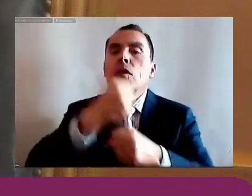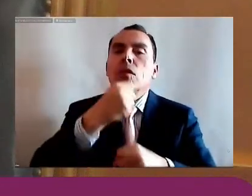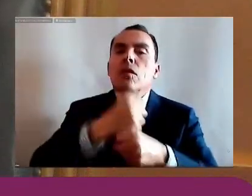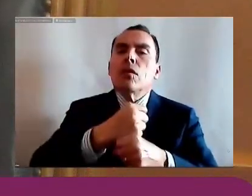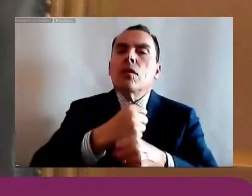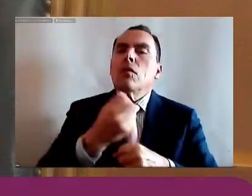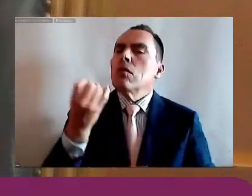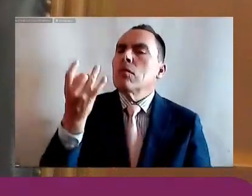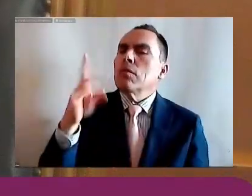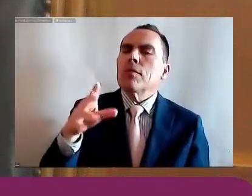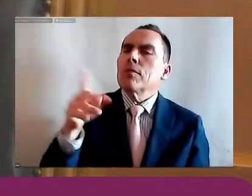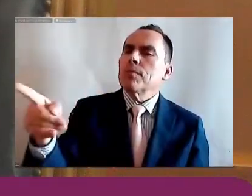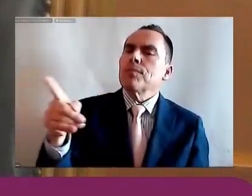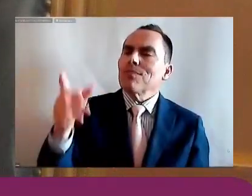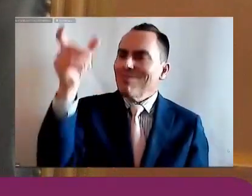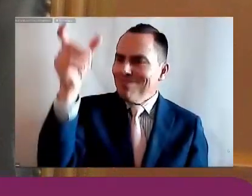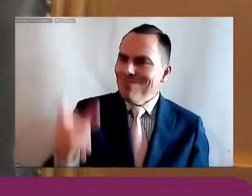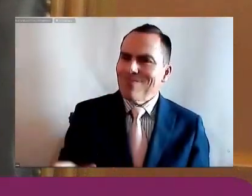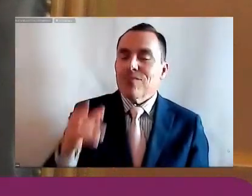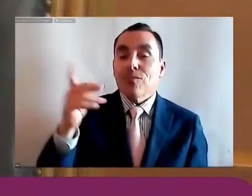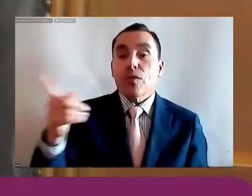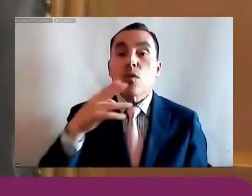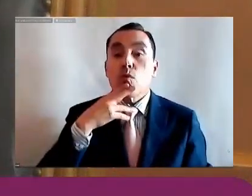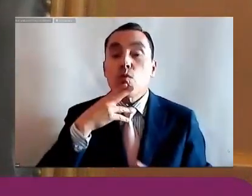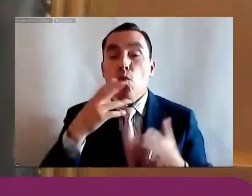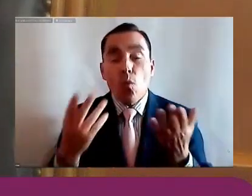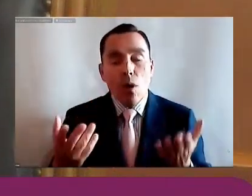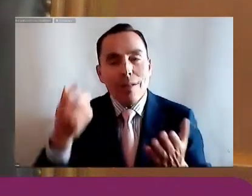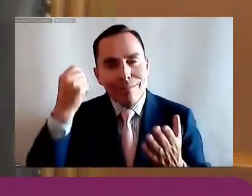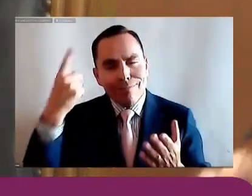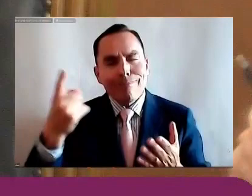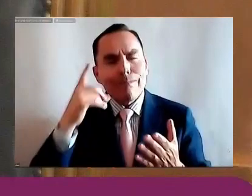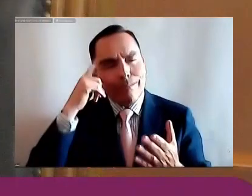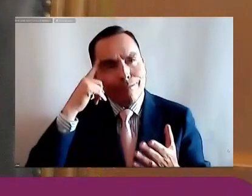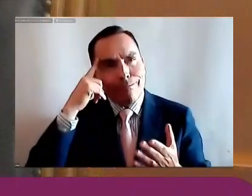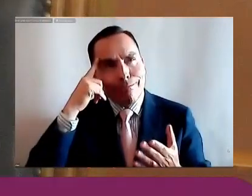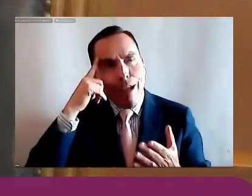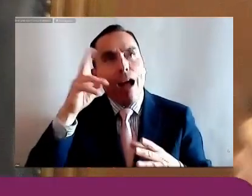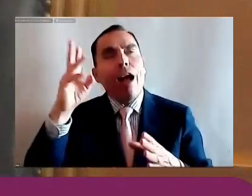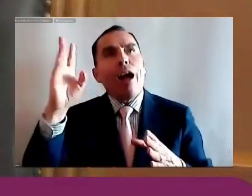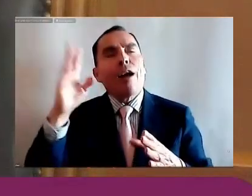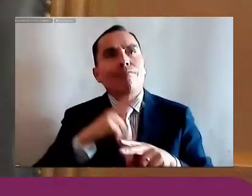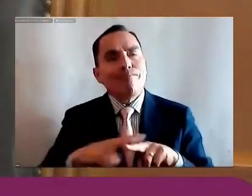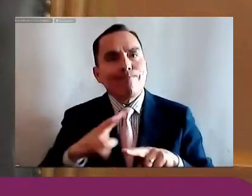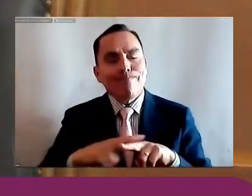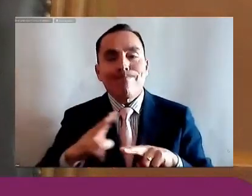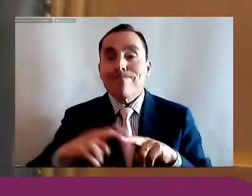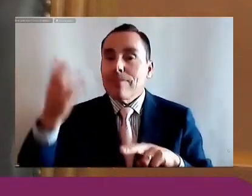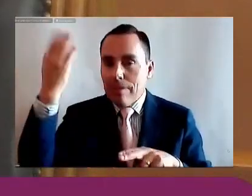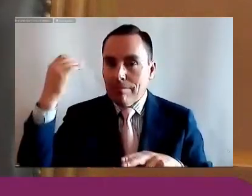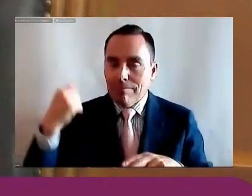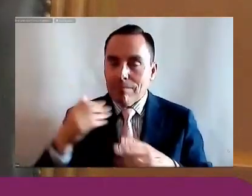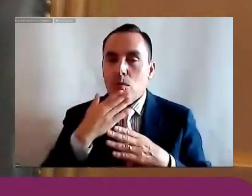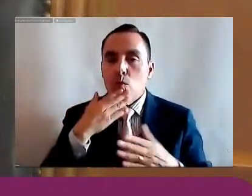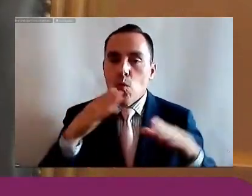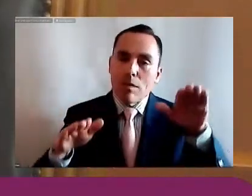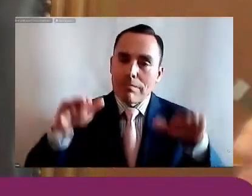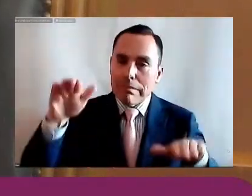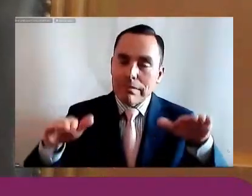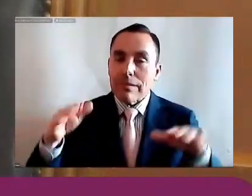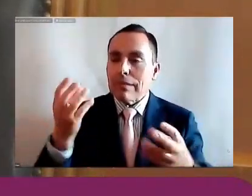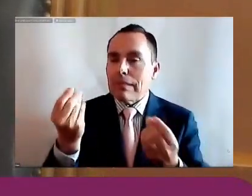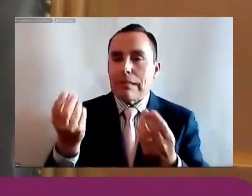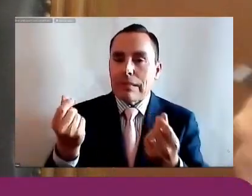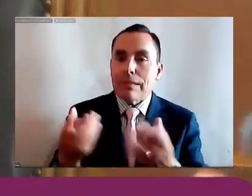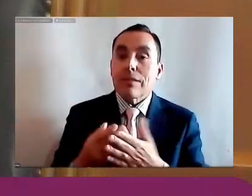de trabajo regulado por un derecho que buscó corregir una desigualdad material, real, se